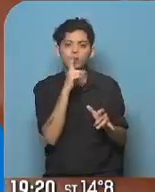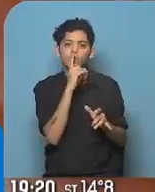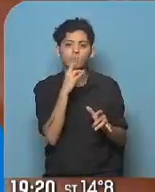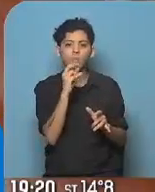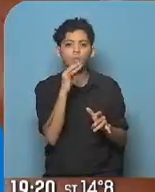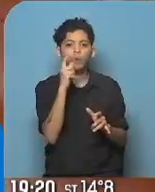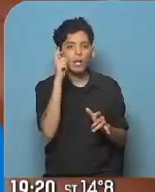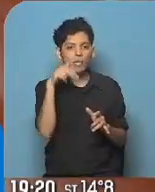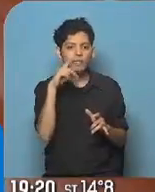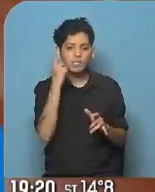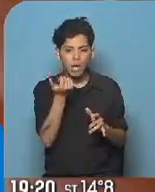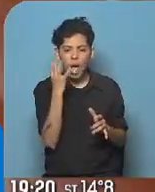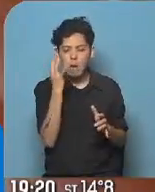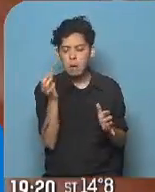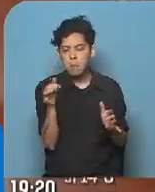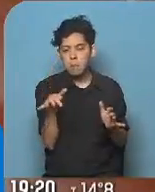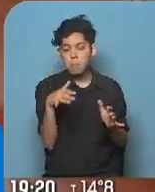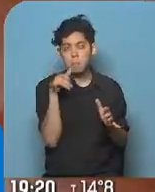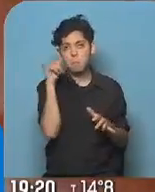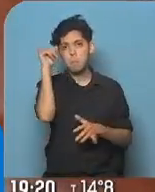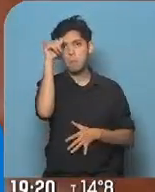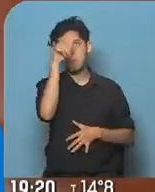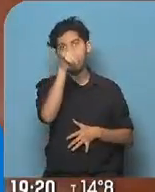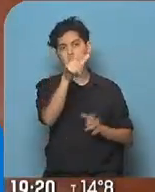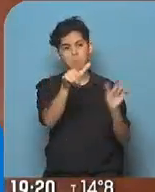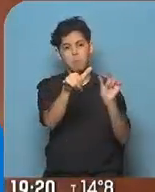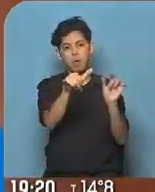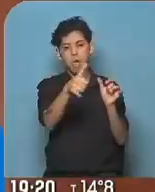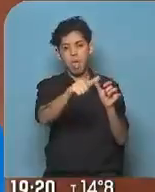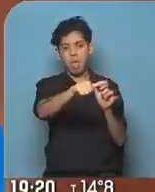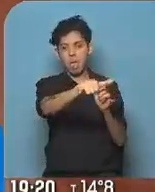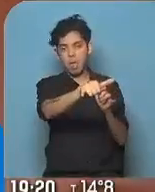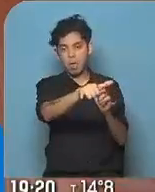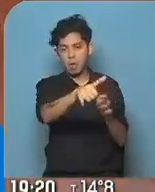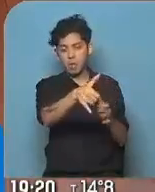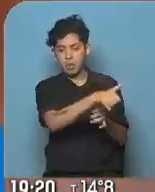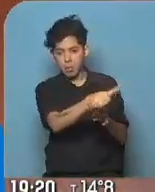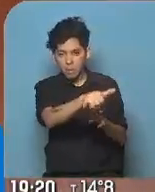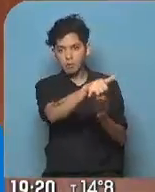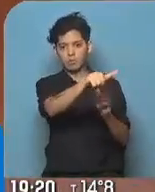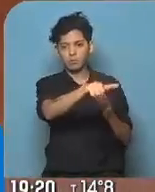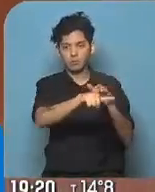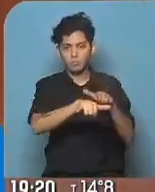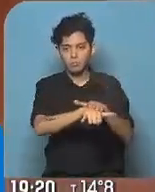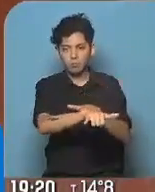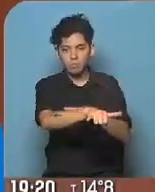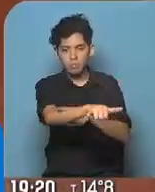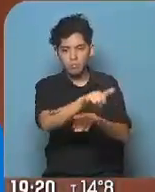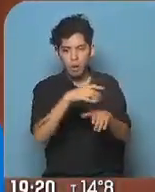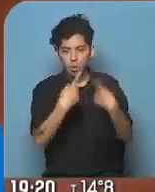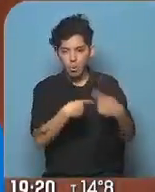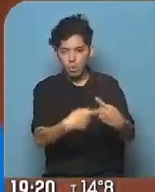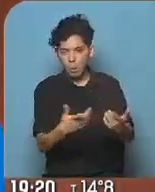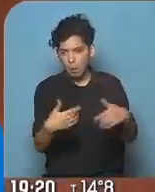algo que tiene carácter pasajero no viste base en el avión una pequeña turbulencia y se recupera el rumbo me parece que el